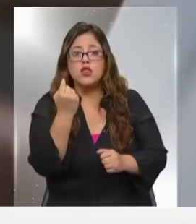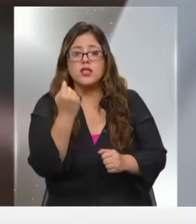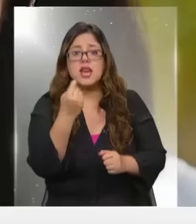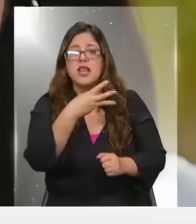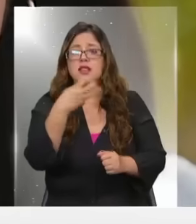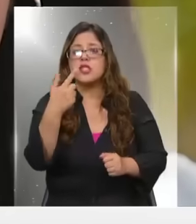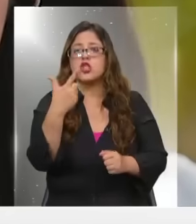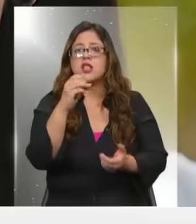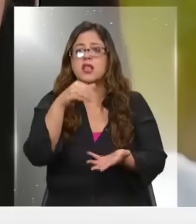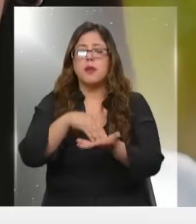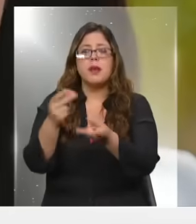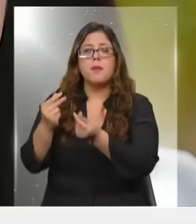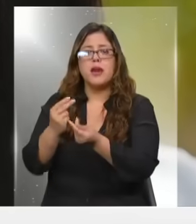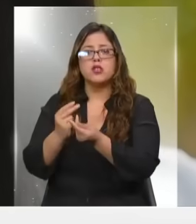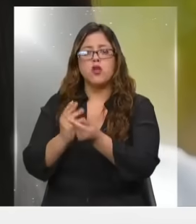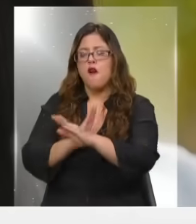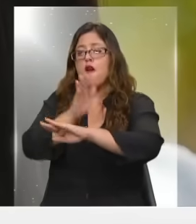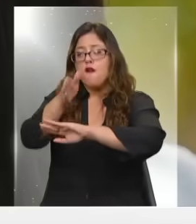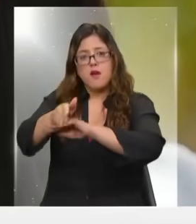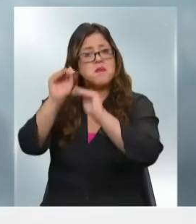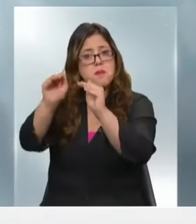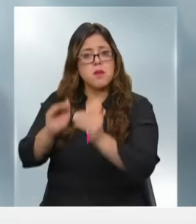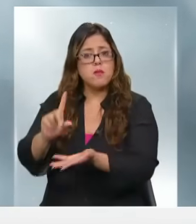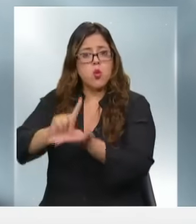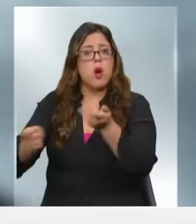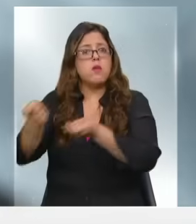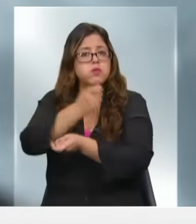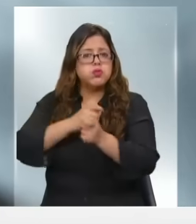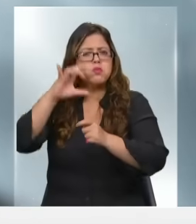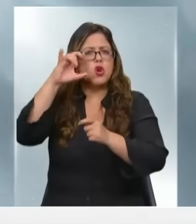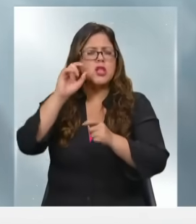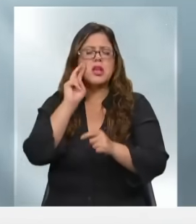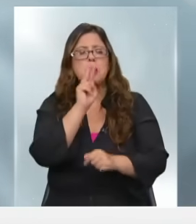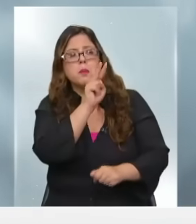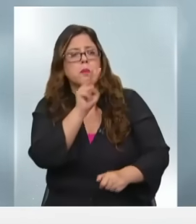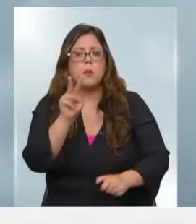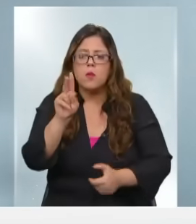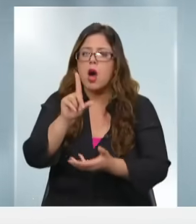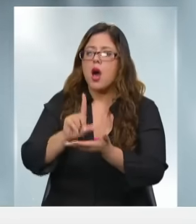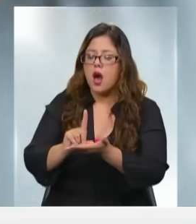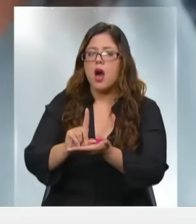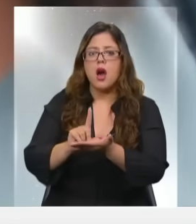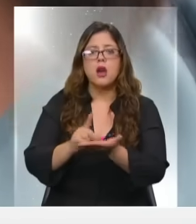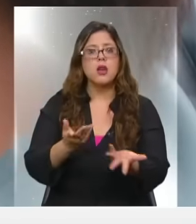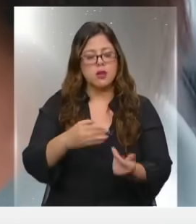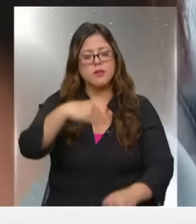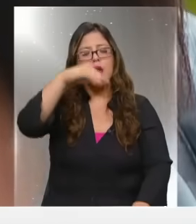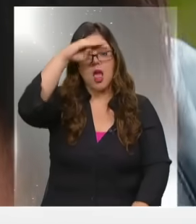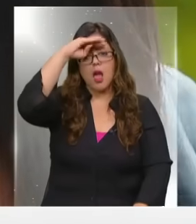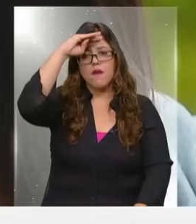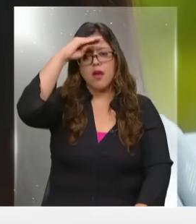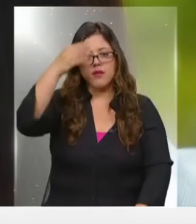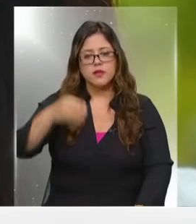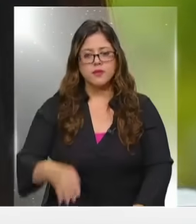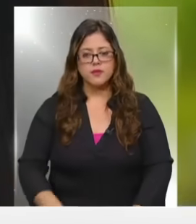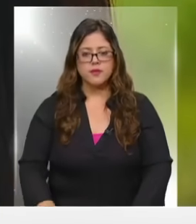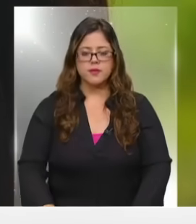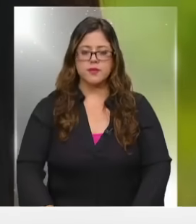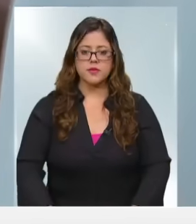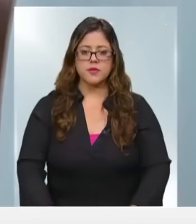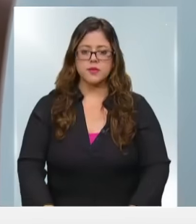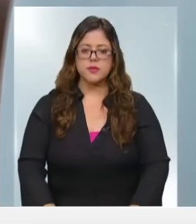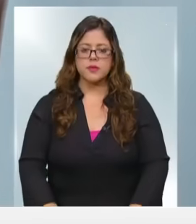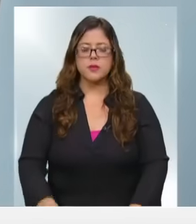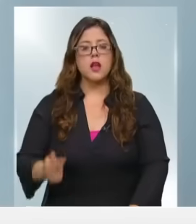AppPhone. Llegó al lugar por Instagram, donde a simple vista parecía un sitio confiable. O